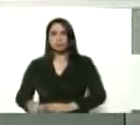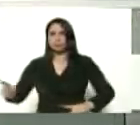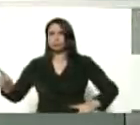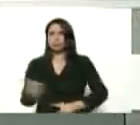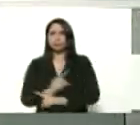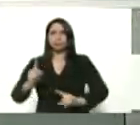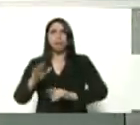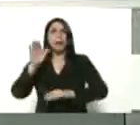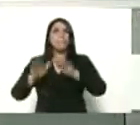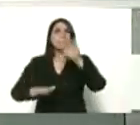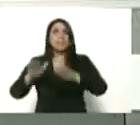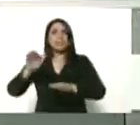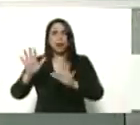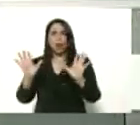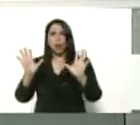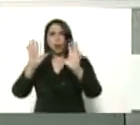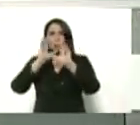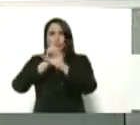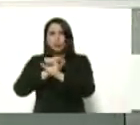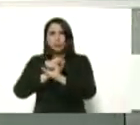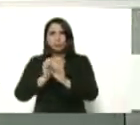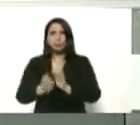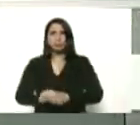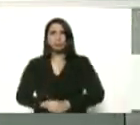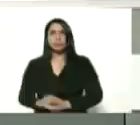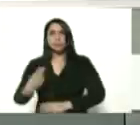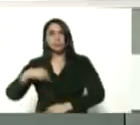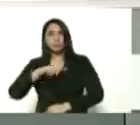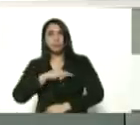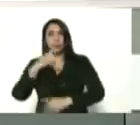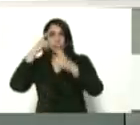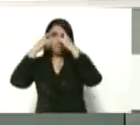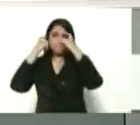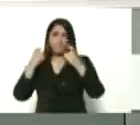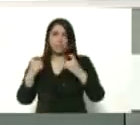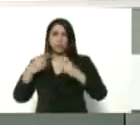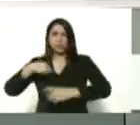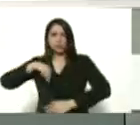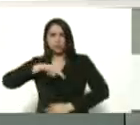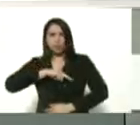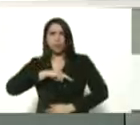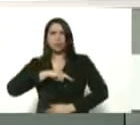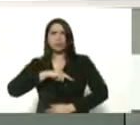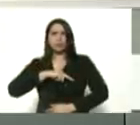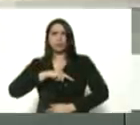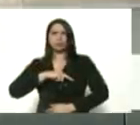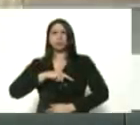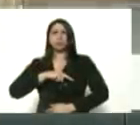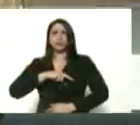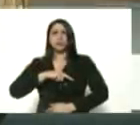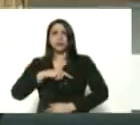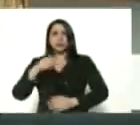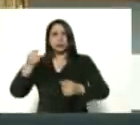Inmediatamente, a pesar de la oscuridad, nuestros expertos, nuestros pilotos militares